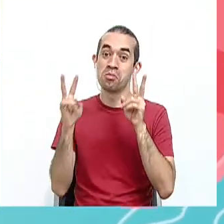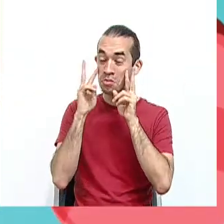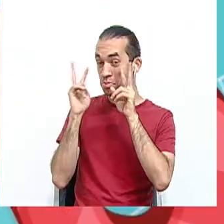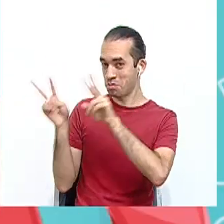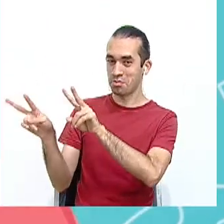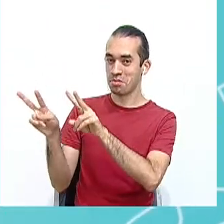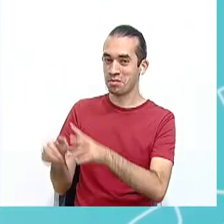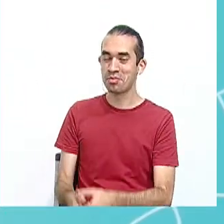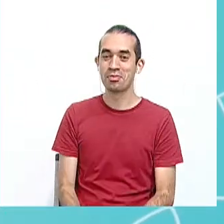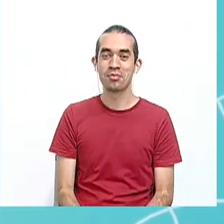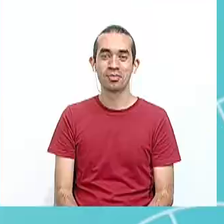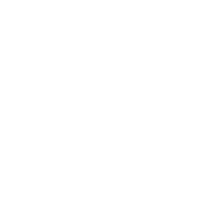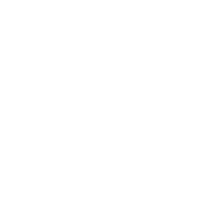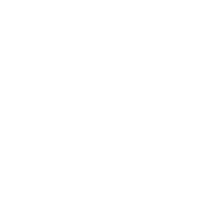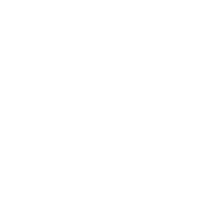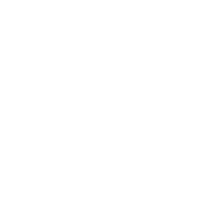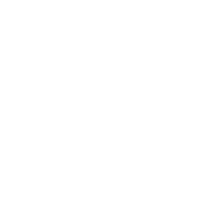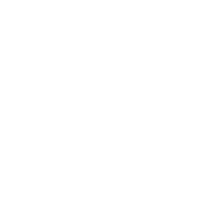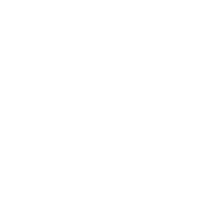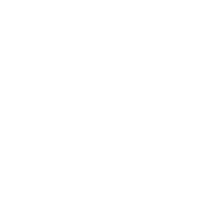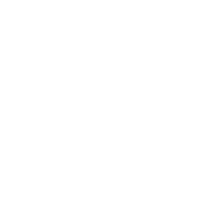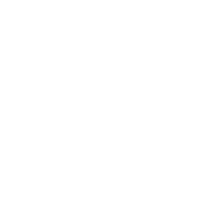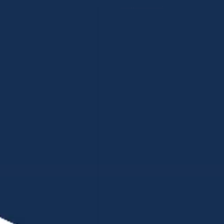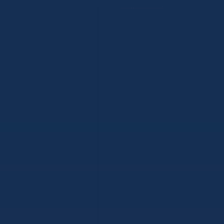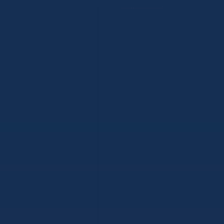a continuación.